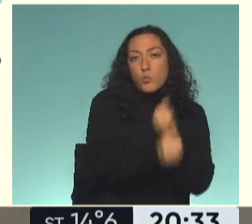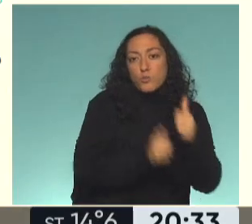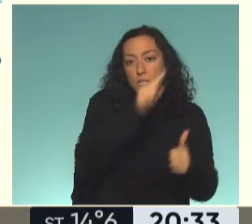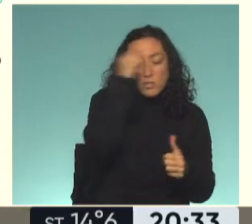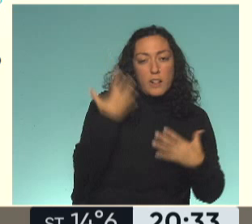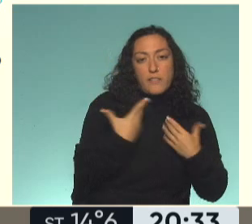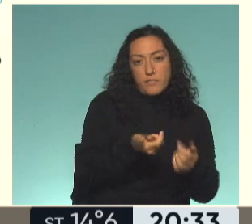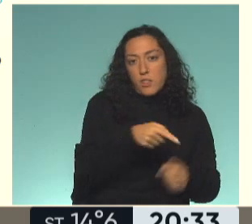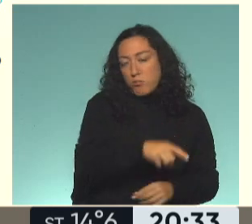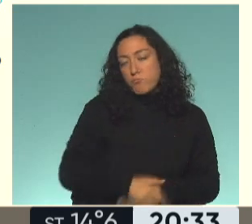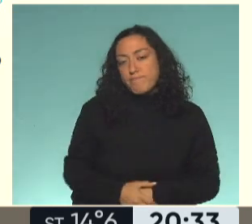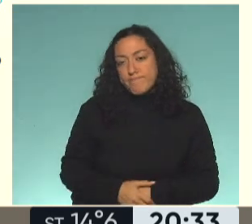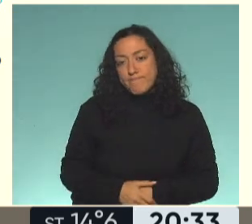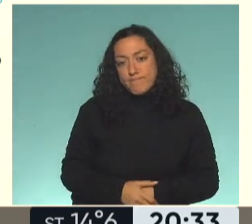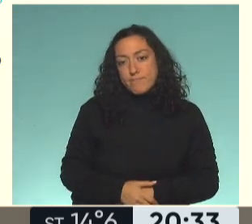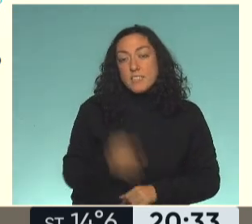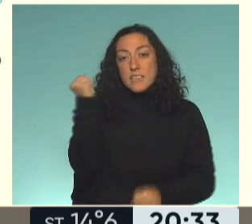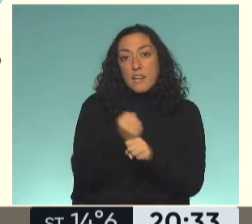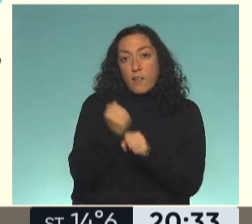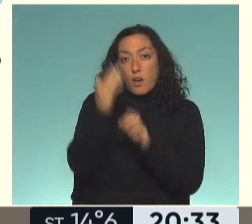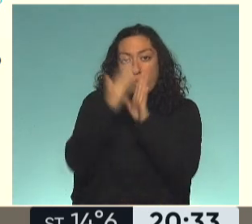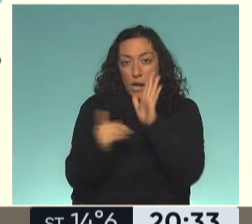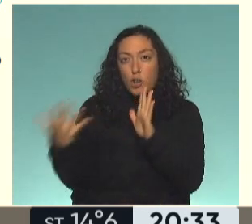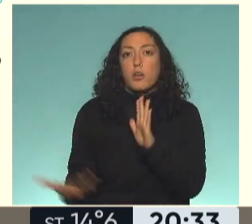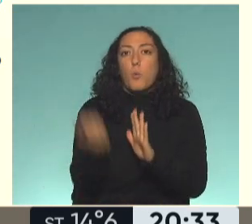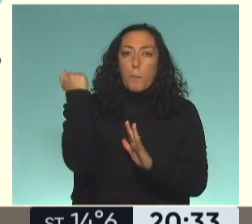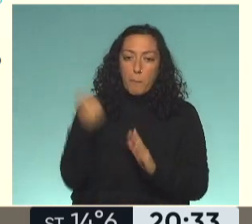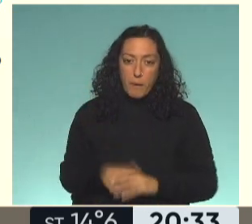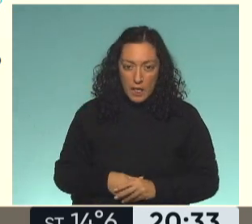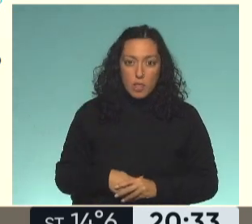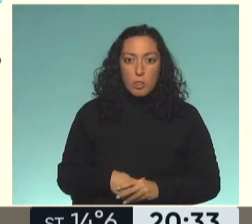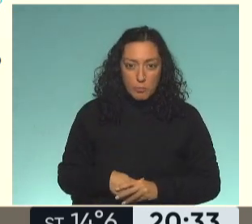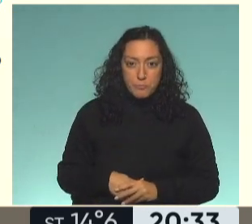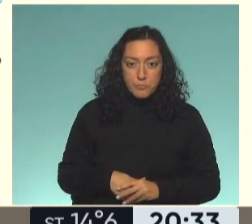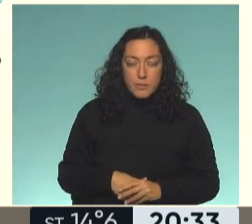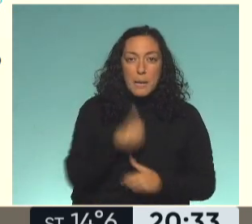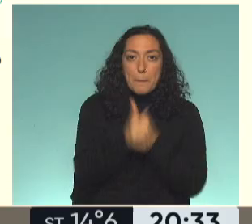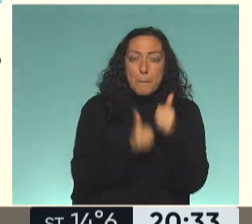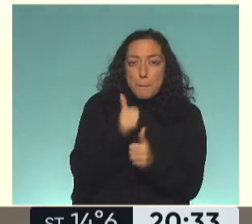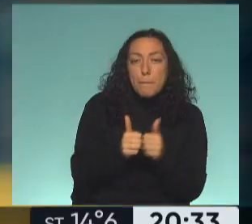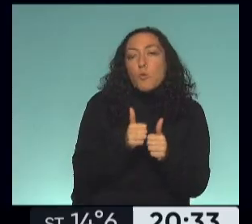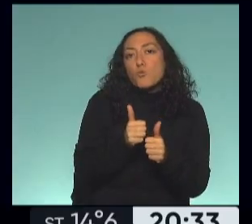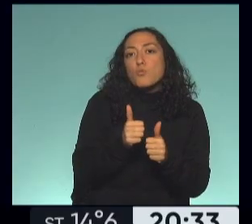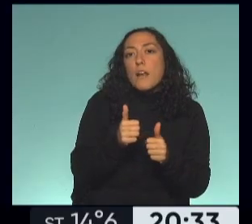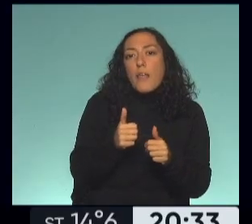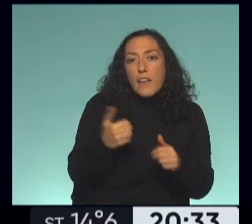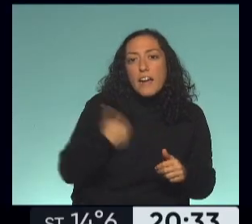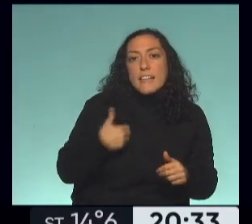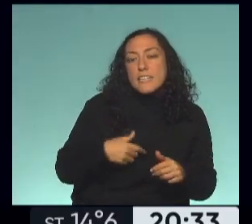Meses consecutivos recuperando trabajo formal en la Argentina. Poner de pie a la industria argentina es una obligación que